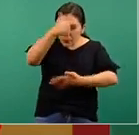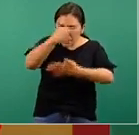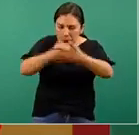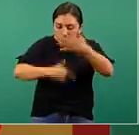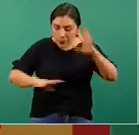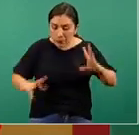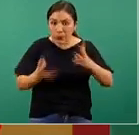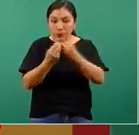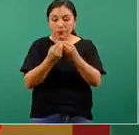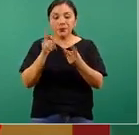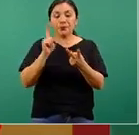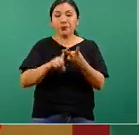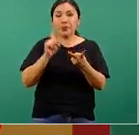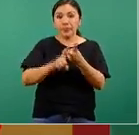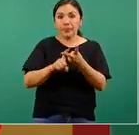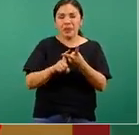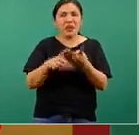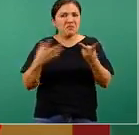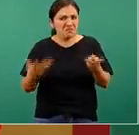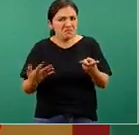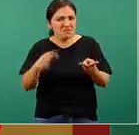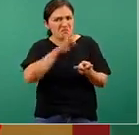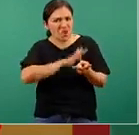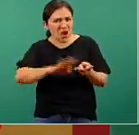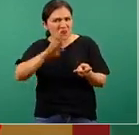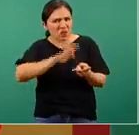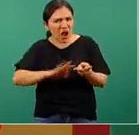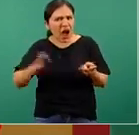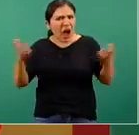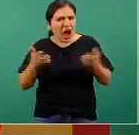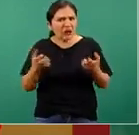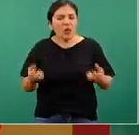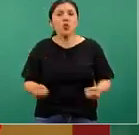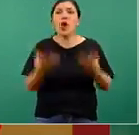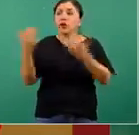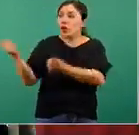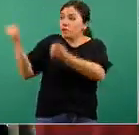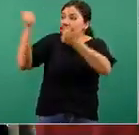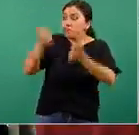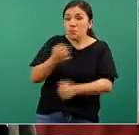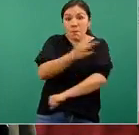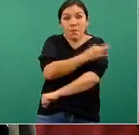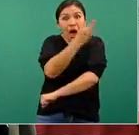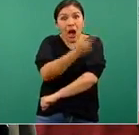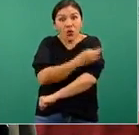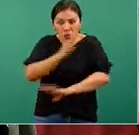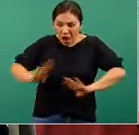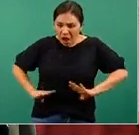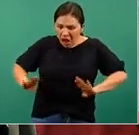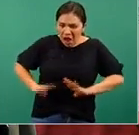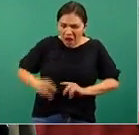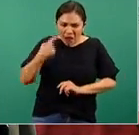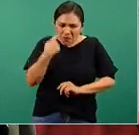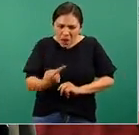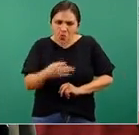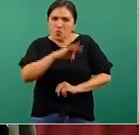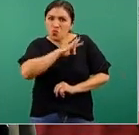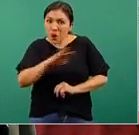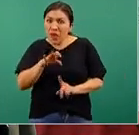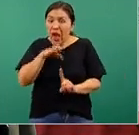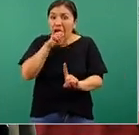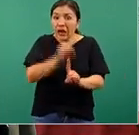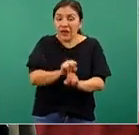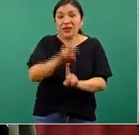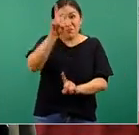federativa, la factibilidad, que depende de cuánta vacuna llegó, y las características de cada vacuna. Es mucho